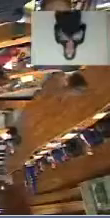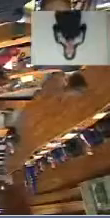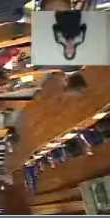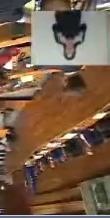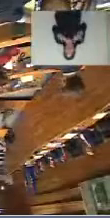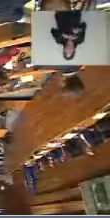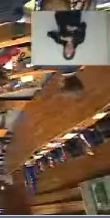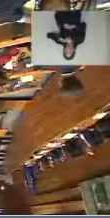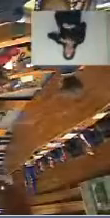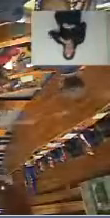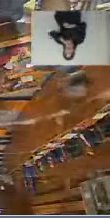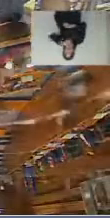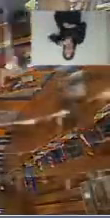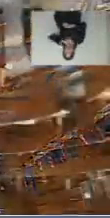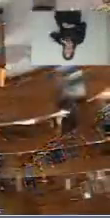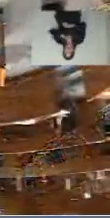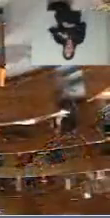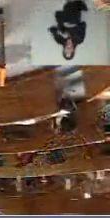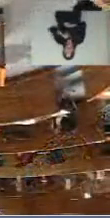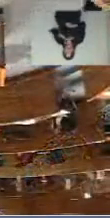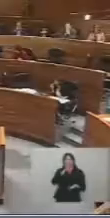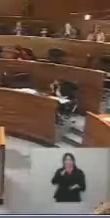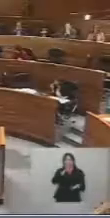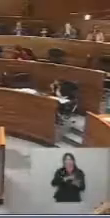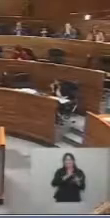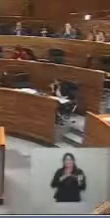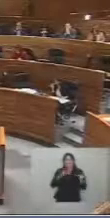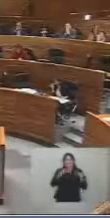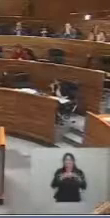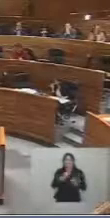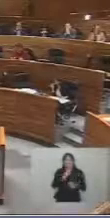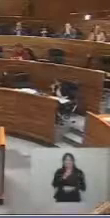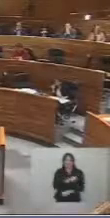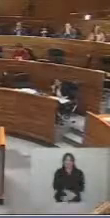De voto tiene la palabra el Grupo Parlamentario Socialista.